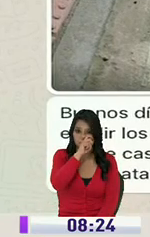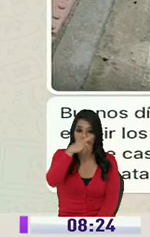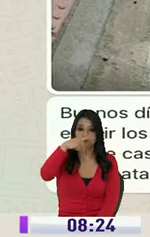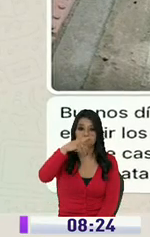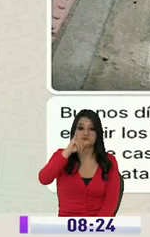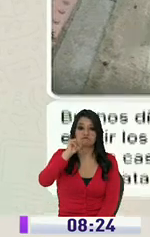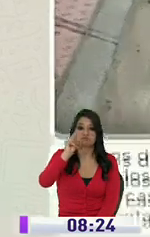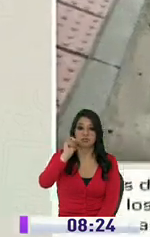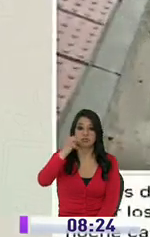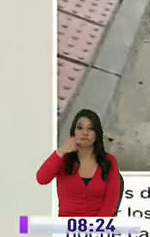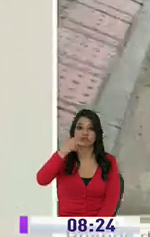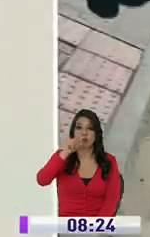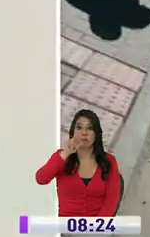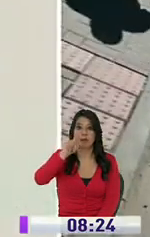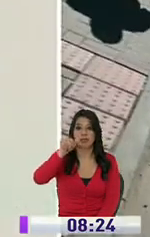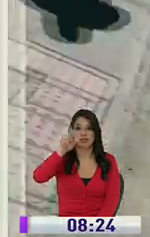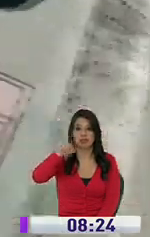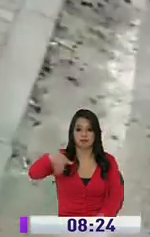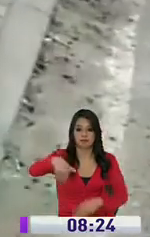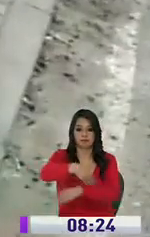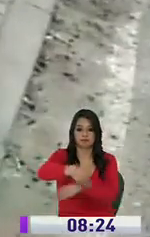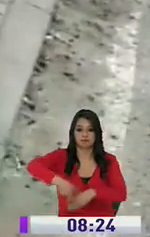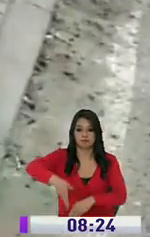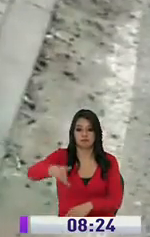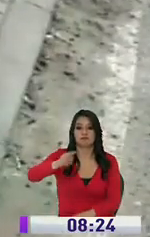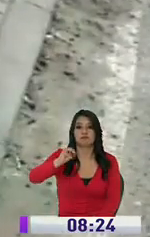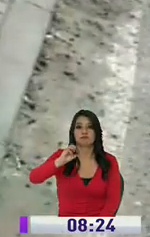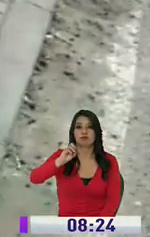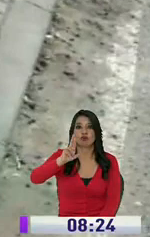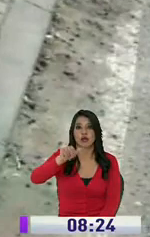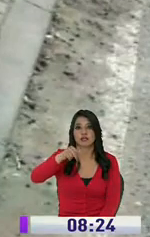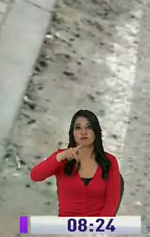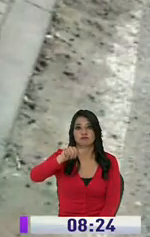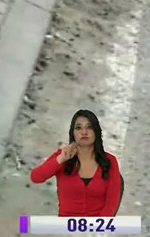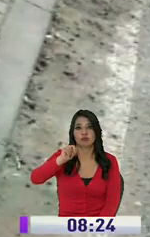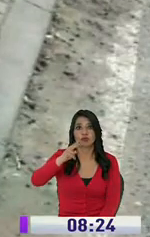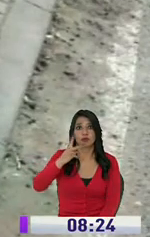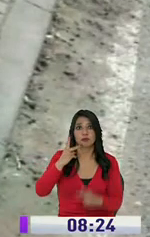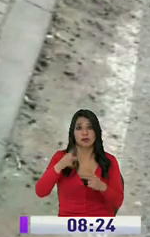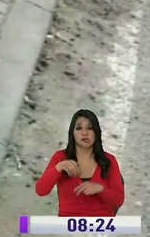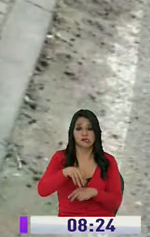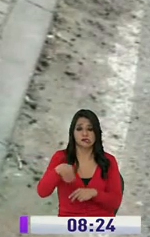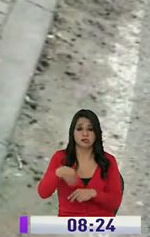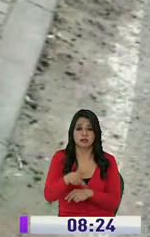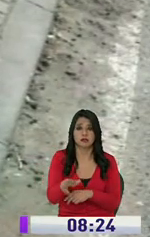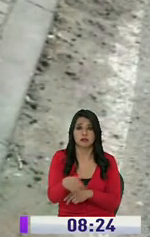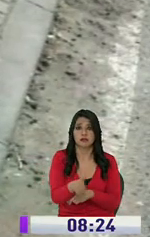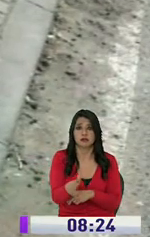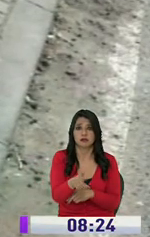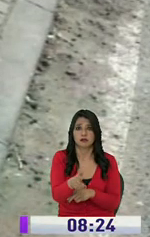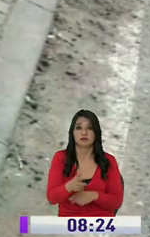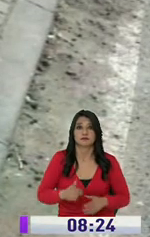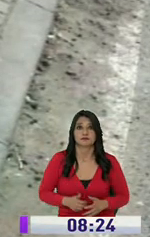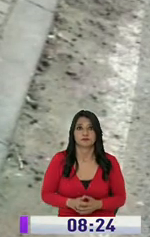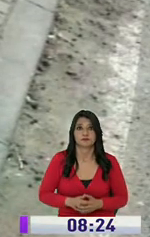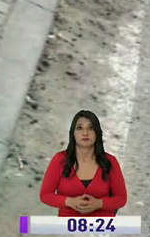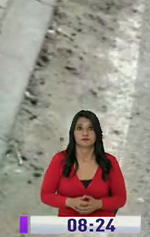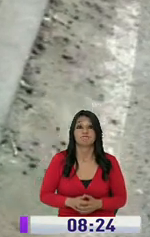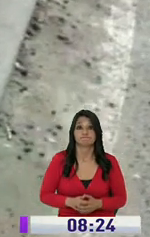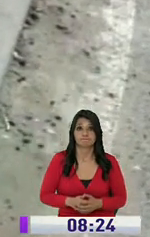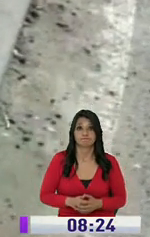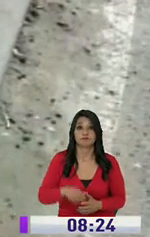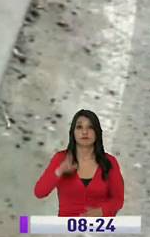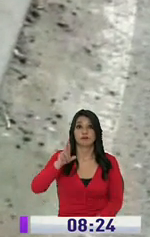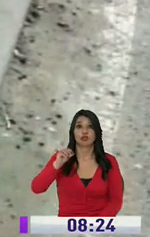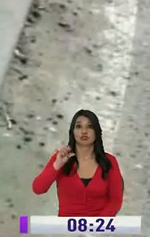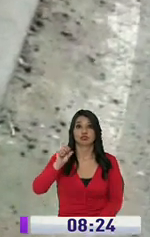Pinyopata y Moraspungo. Claro, no sean malitos. Hecho leña esta vía. Vea, esto es señor Rosales. Señor